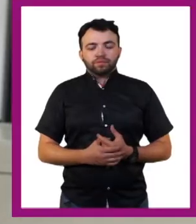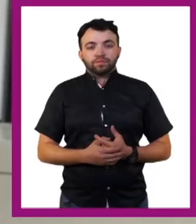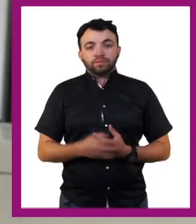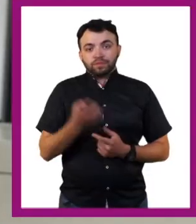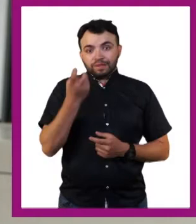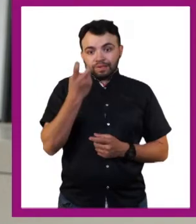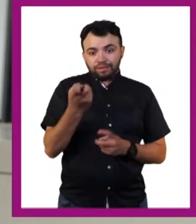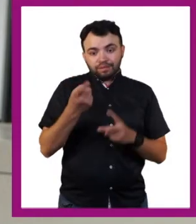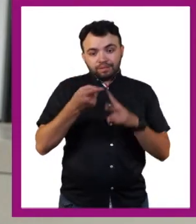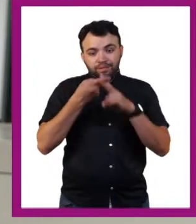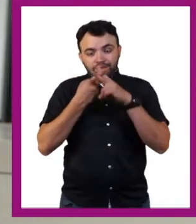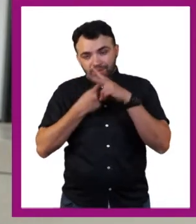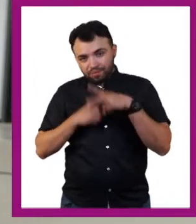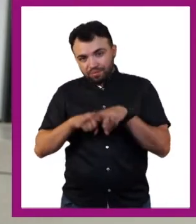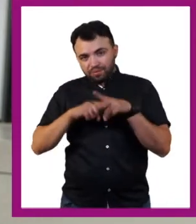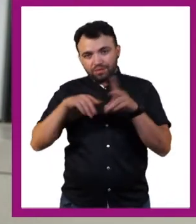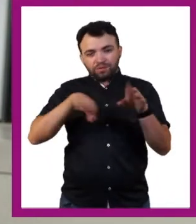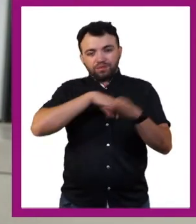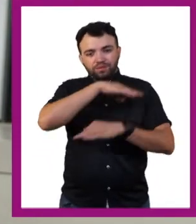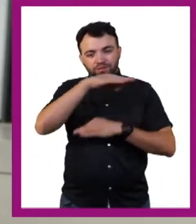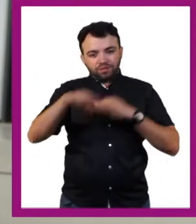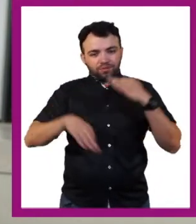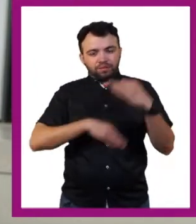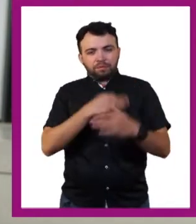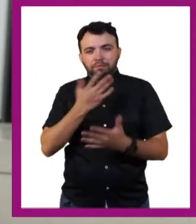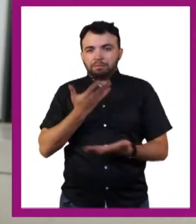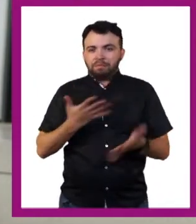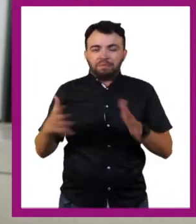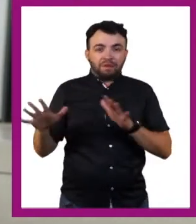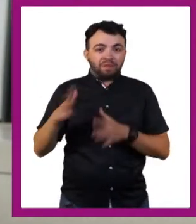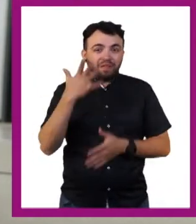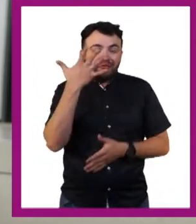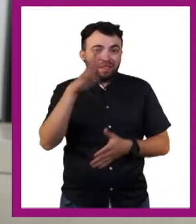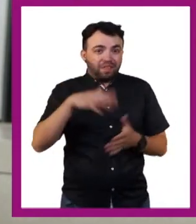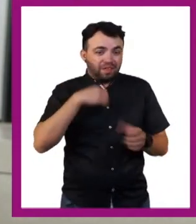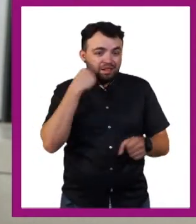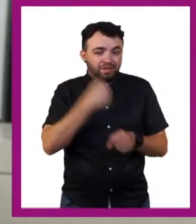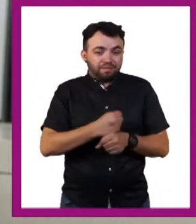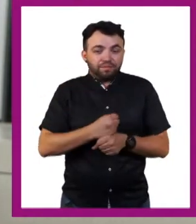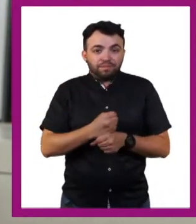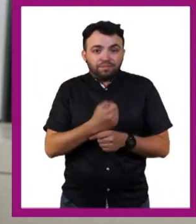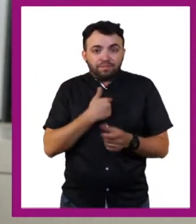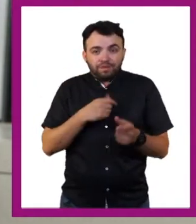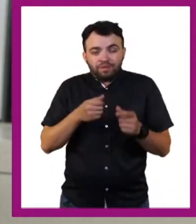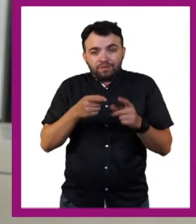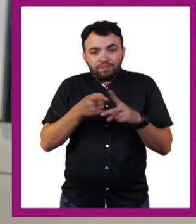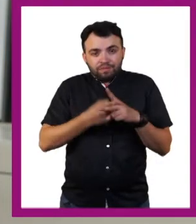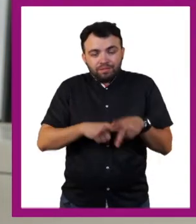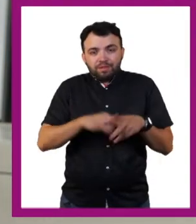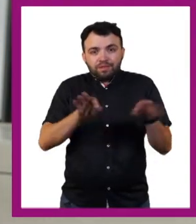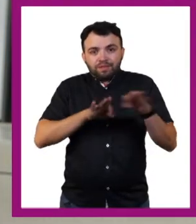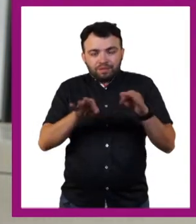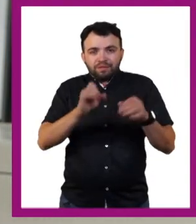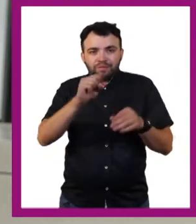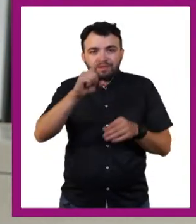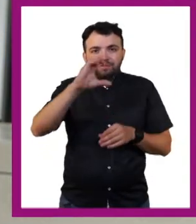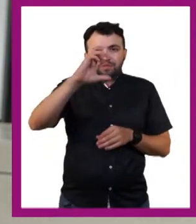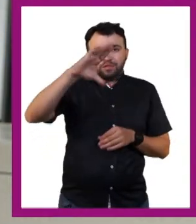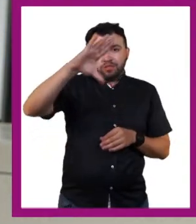Y de ahí empecé a hacer toda esa serie que más o menos la hice 10 años. O sea, yo trabajé el circo del 97 al